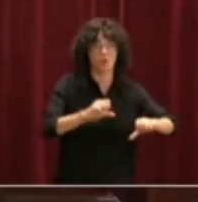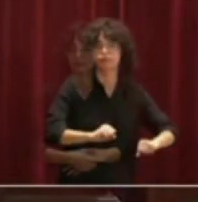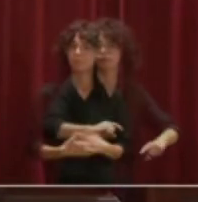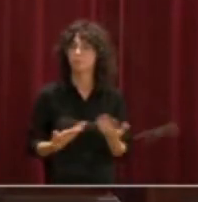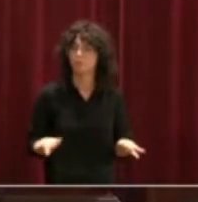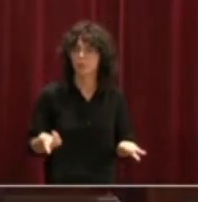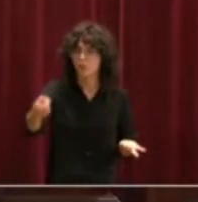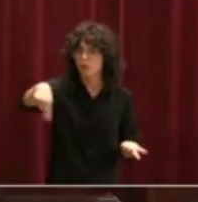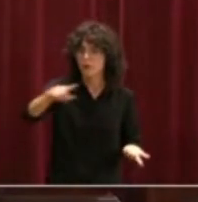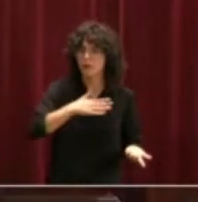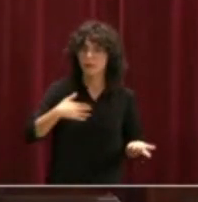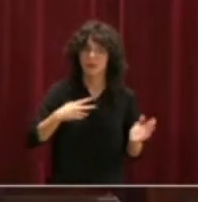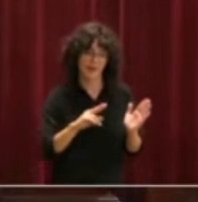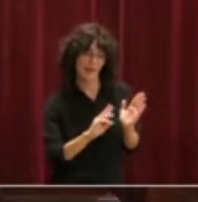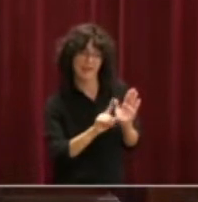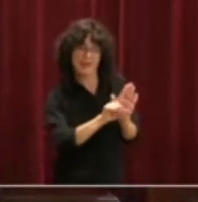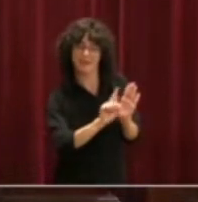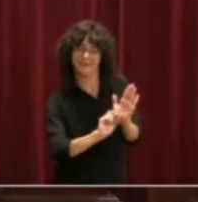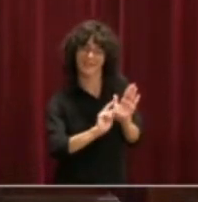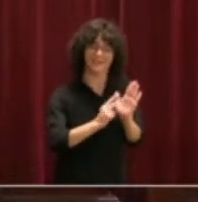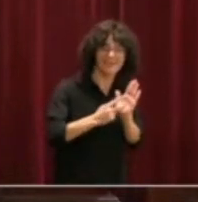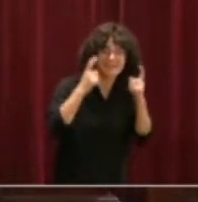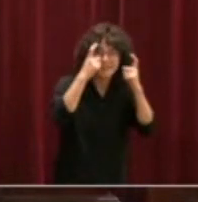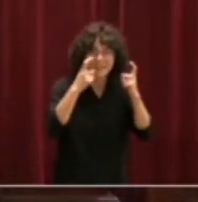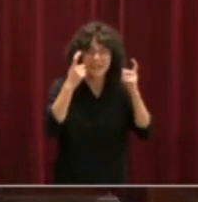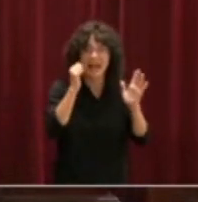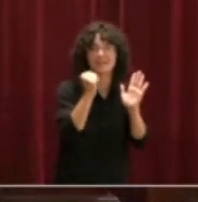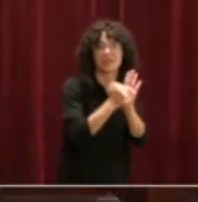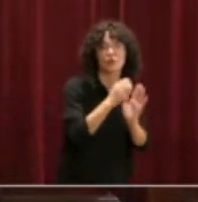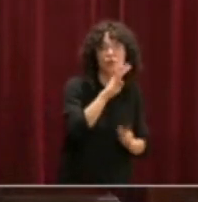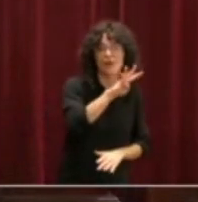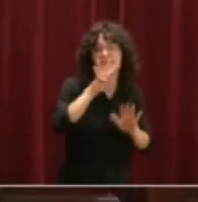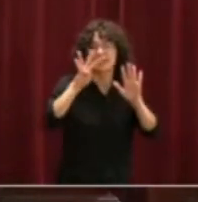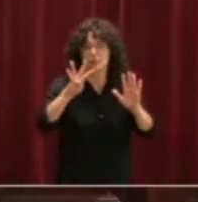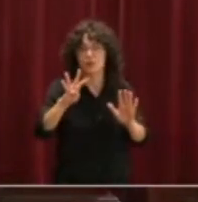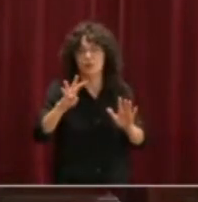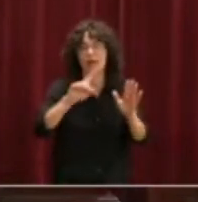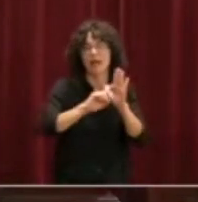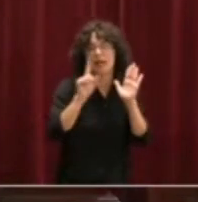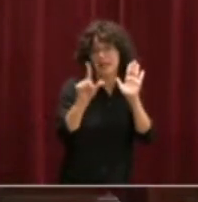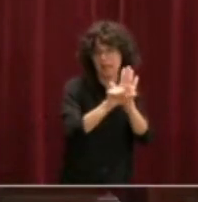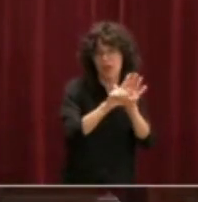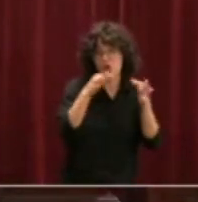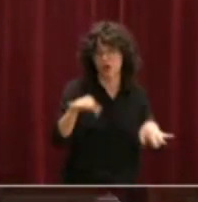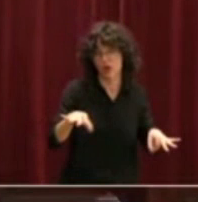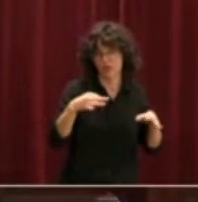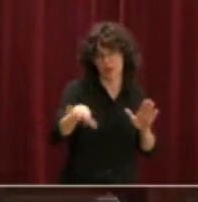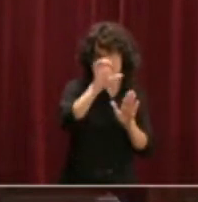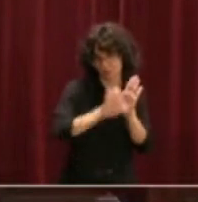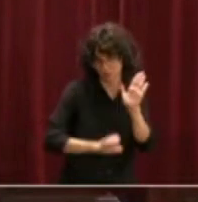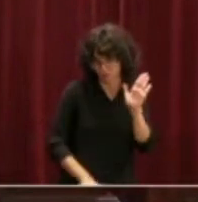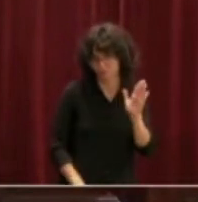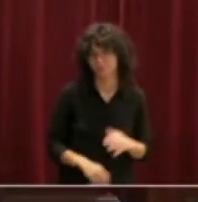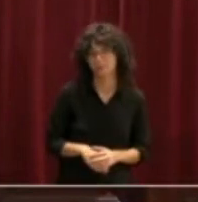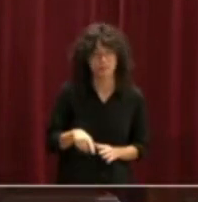están ustedes intentando reformar el artículo 49 de la Ley Orgánica del estatuto si ustedes consiguen aprobar